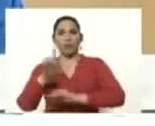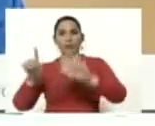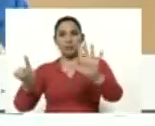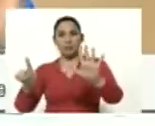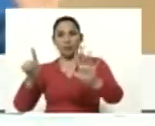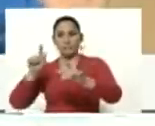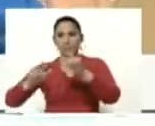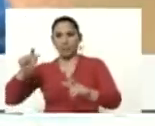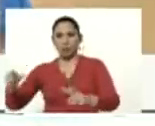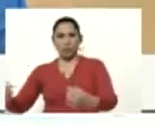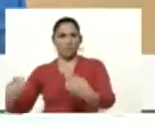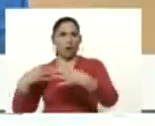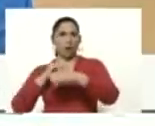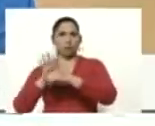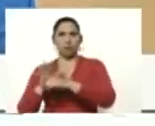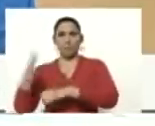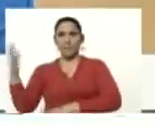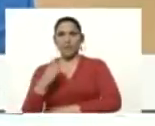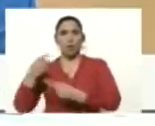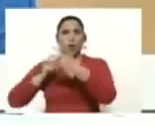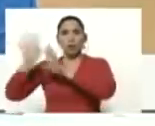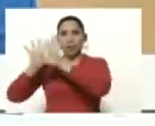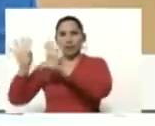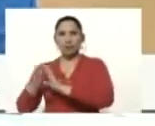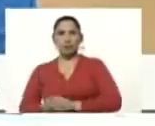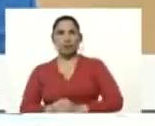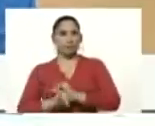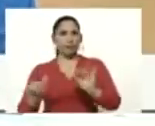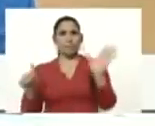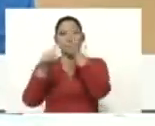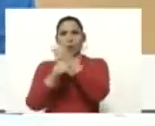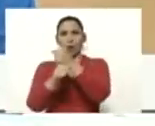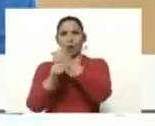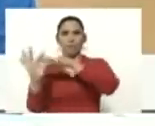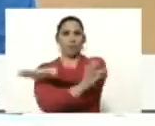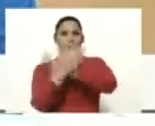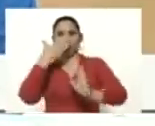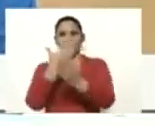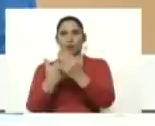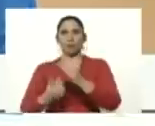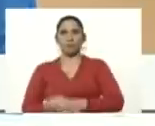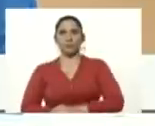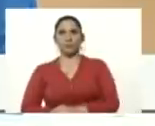146 casos extranjeros que fueron detectados en la frontera,